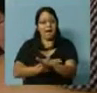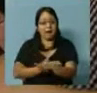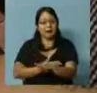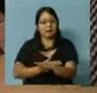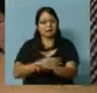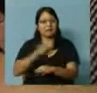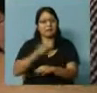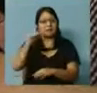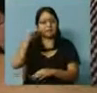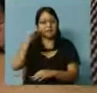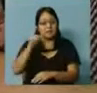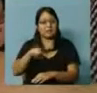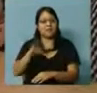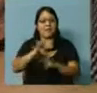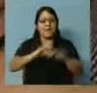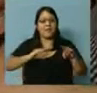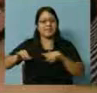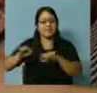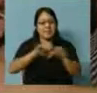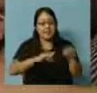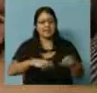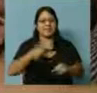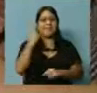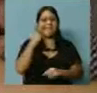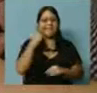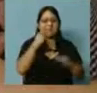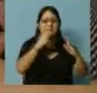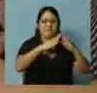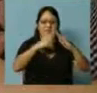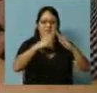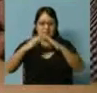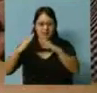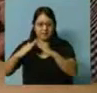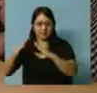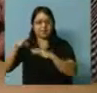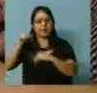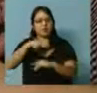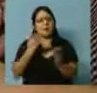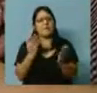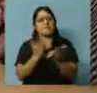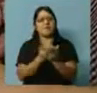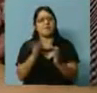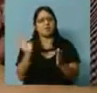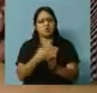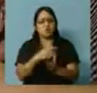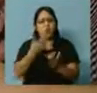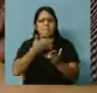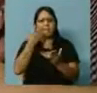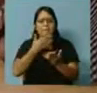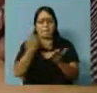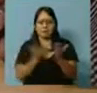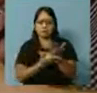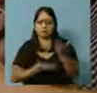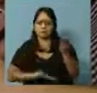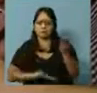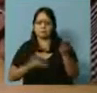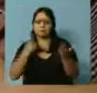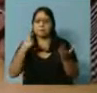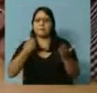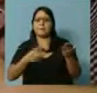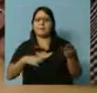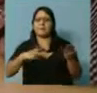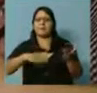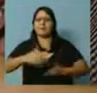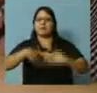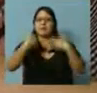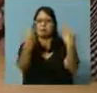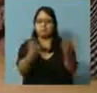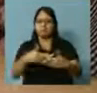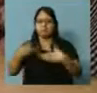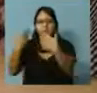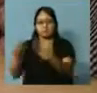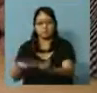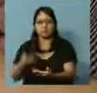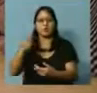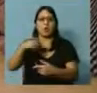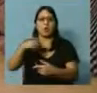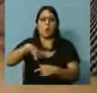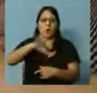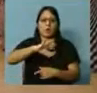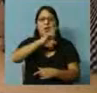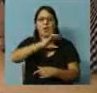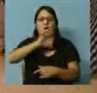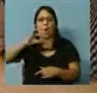de Tierra y Vivienda, la oficina pidió información en relación a la ausencia de ejecución de viviendas por parte de